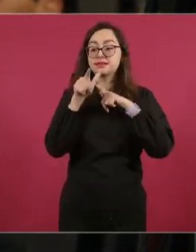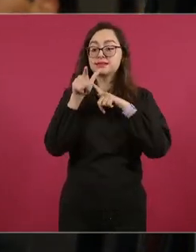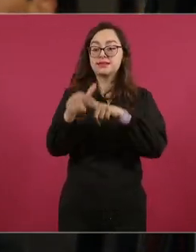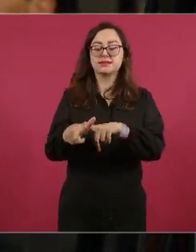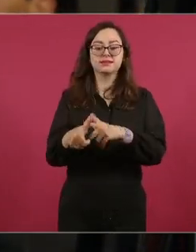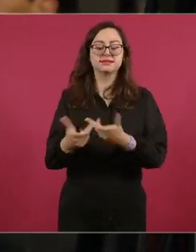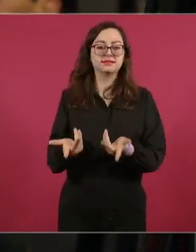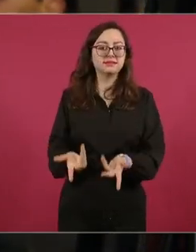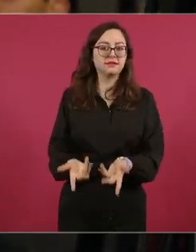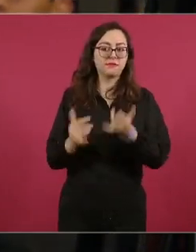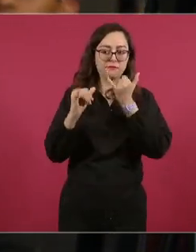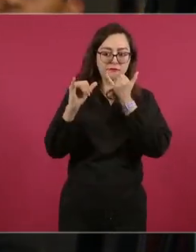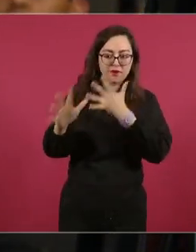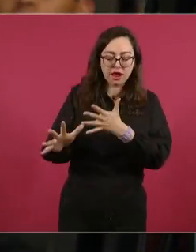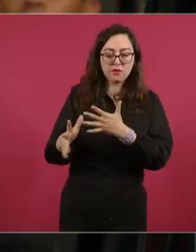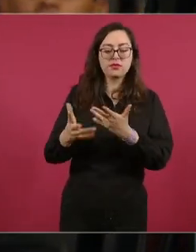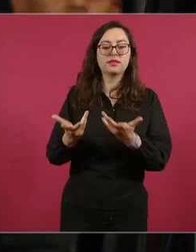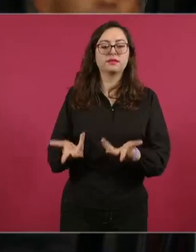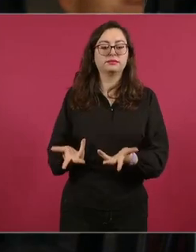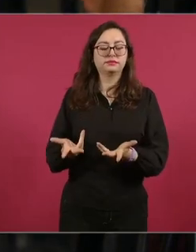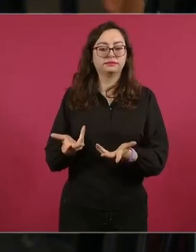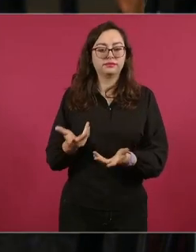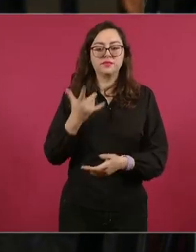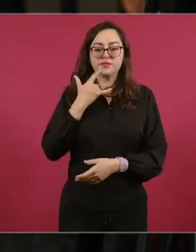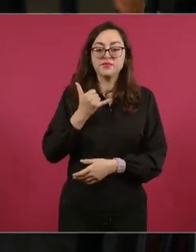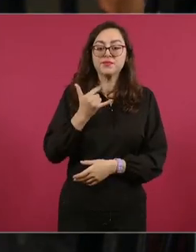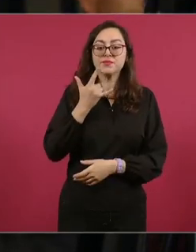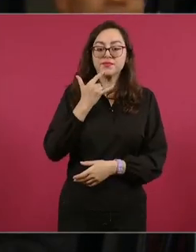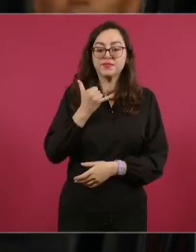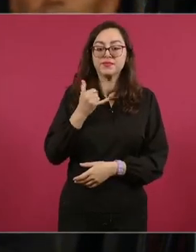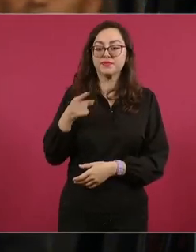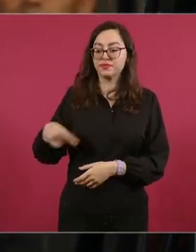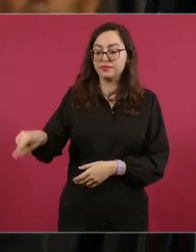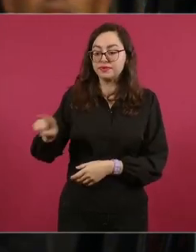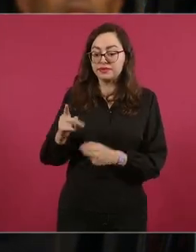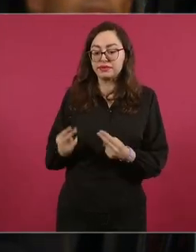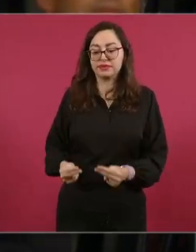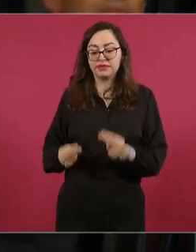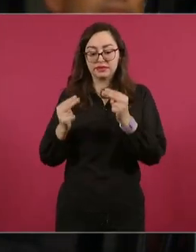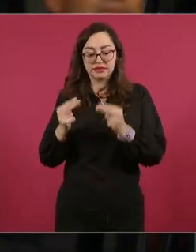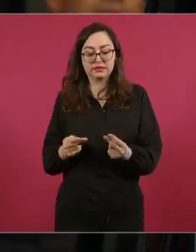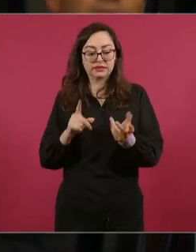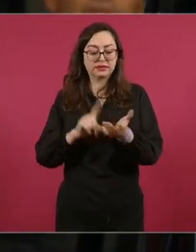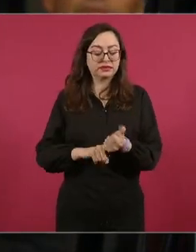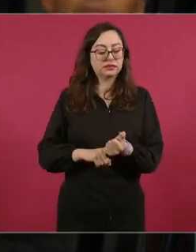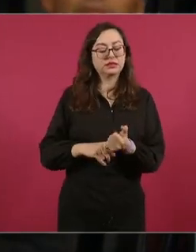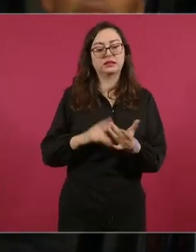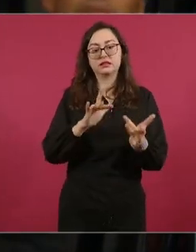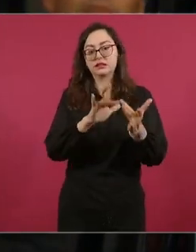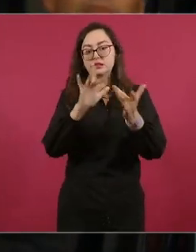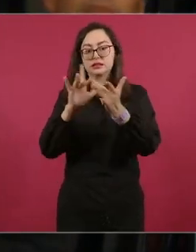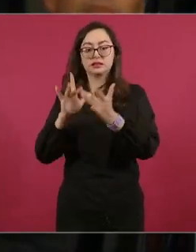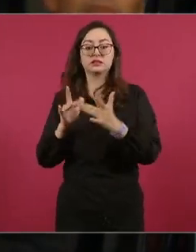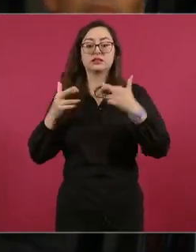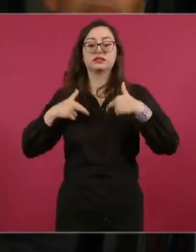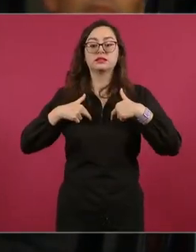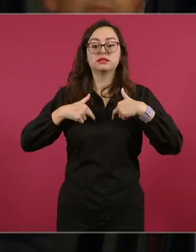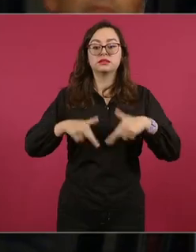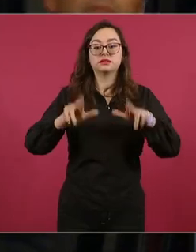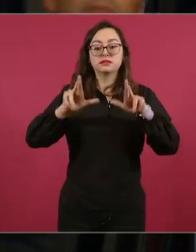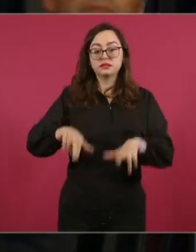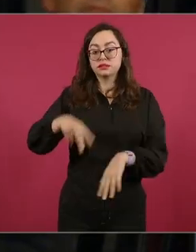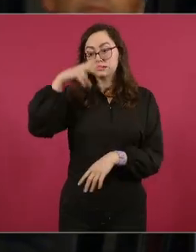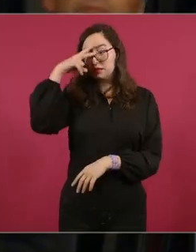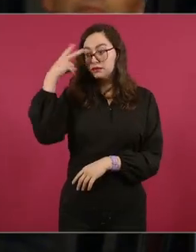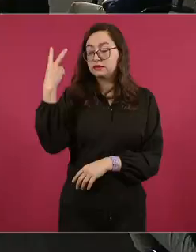en las instituciones de gobierno. Bueno, esta persona sigue tratando de hacer negocios a nombre y representación de México.